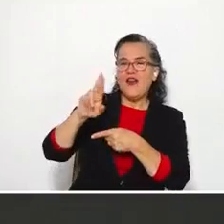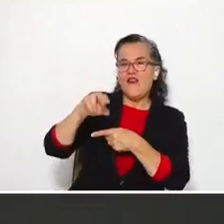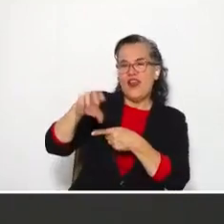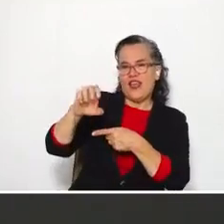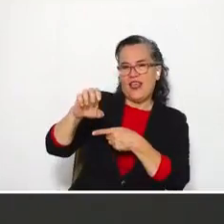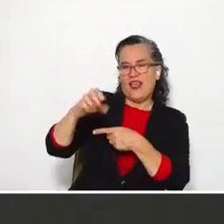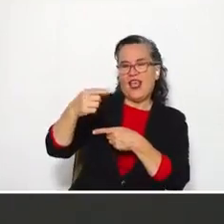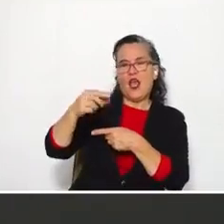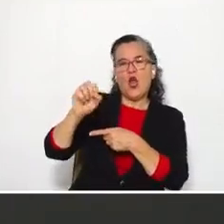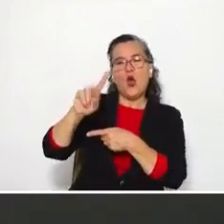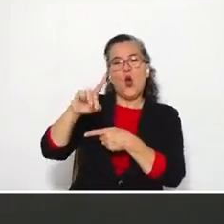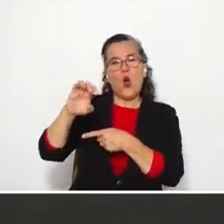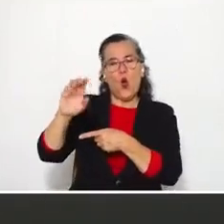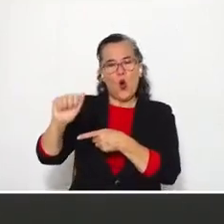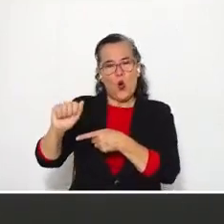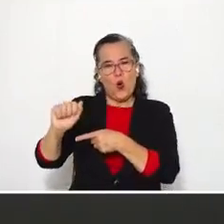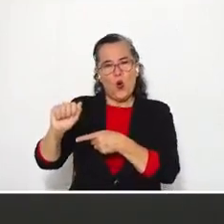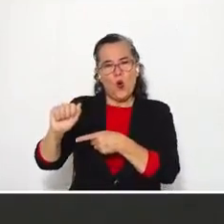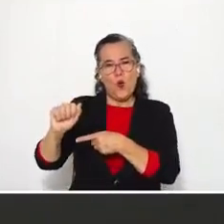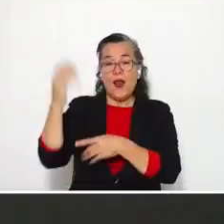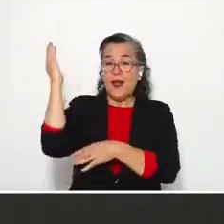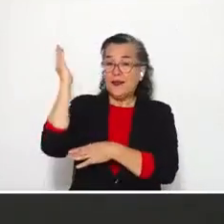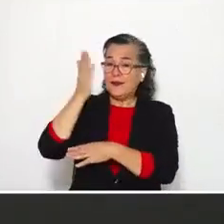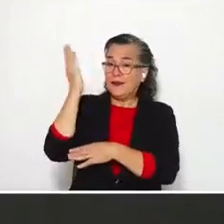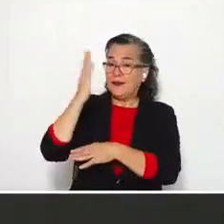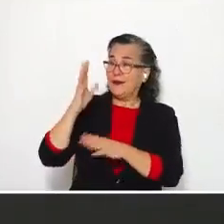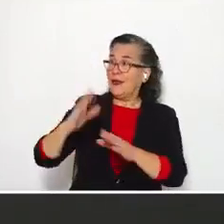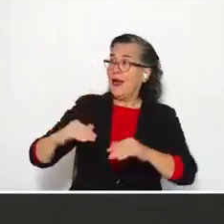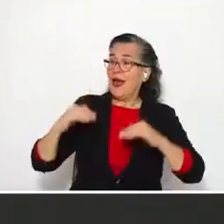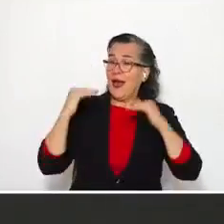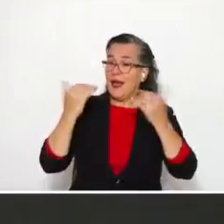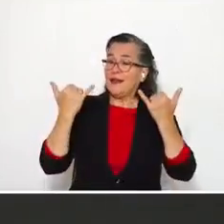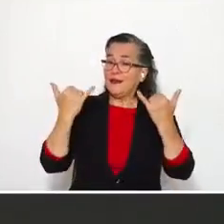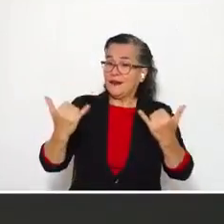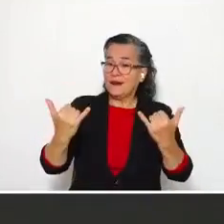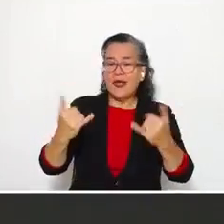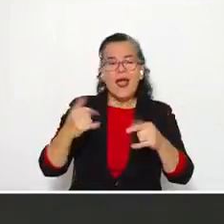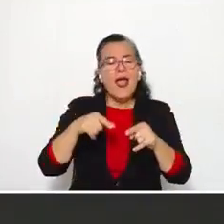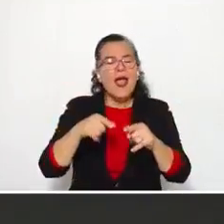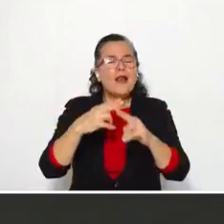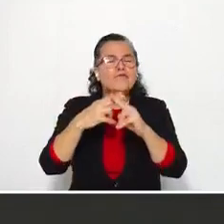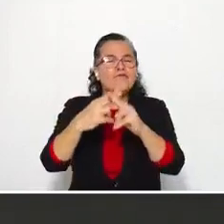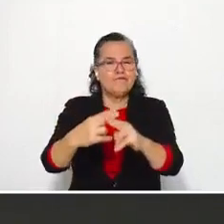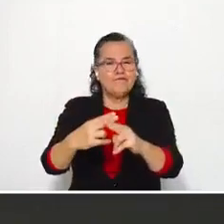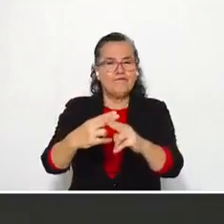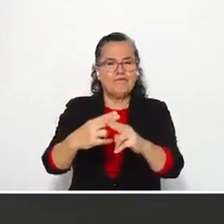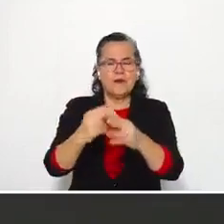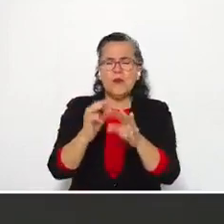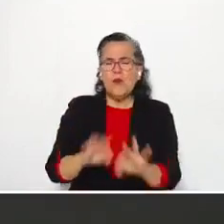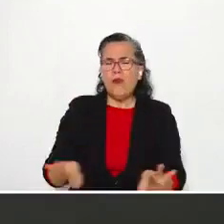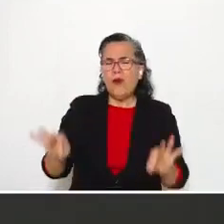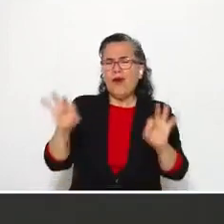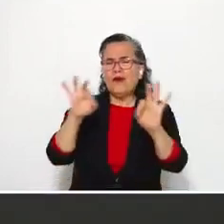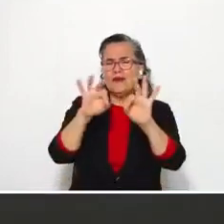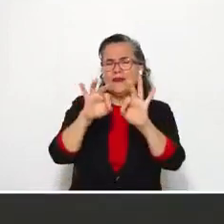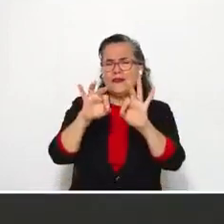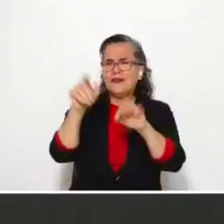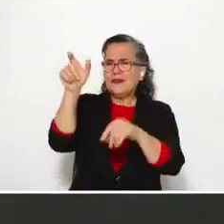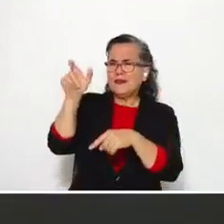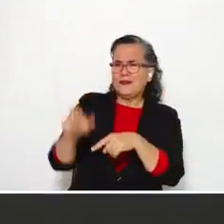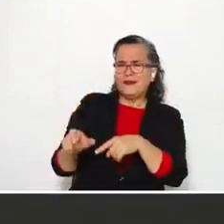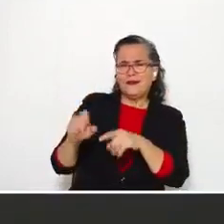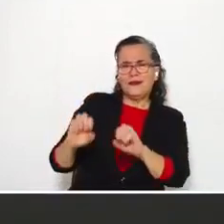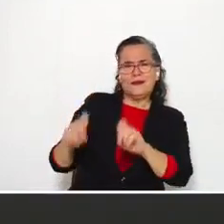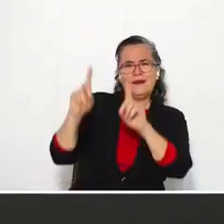cátedra en la que hoy me encuentro lleva el nombre de Enrique Góngora, un importante académico